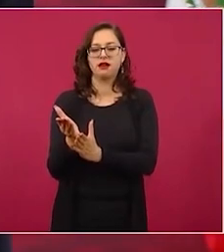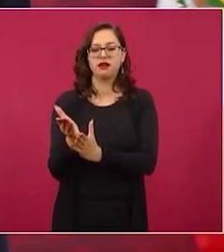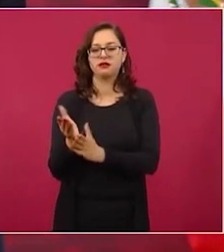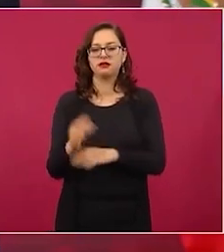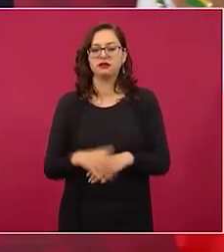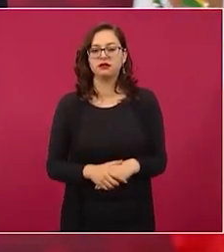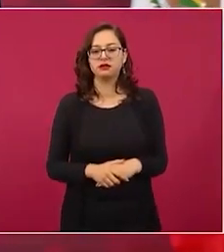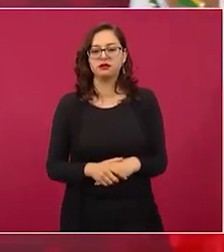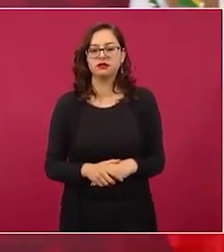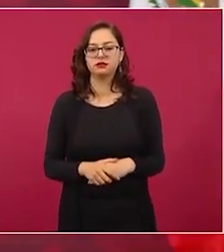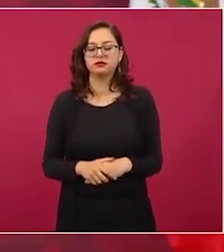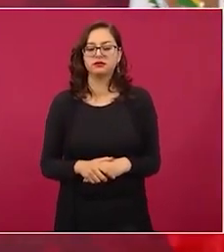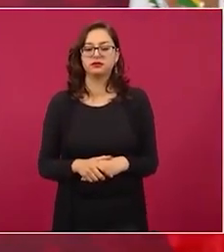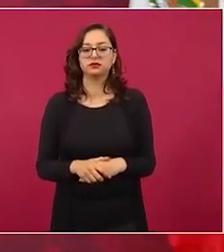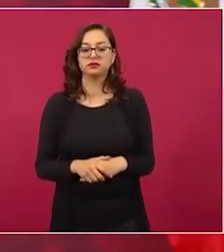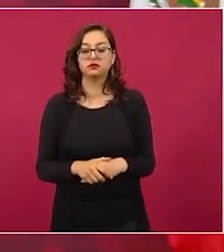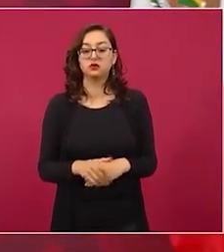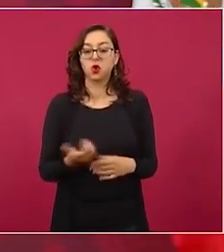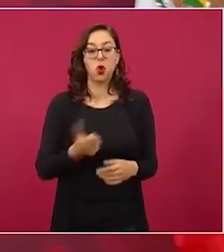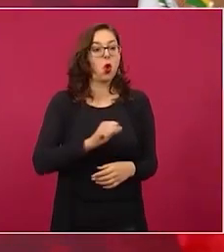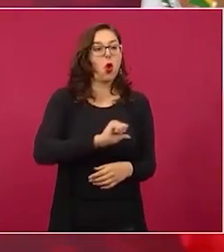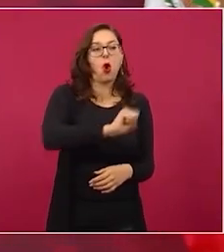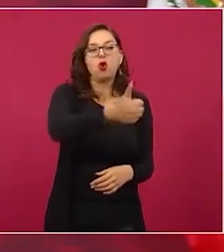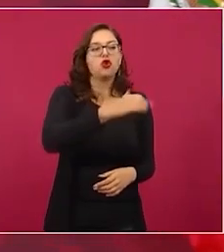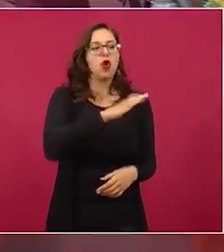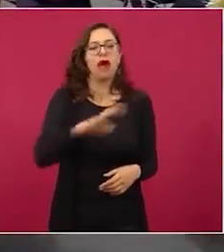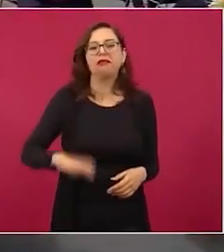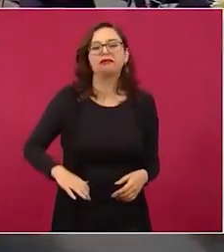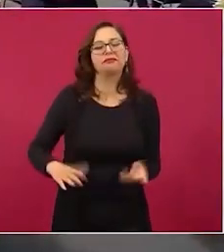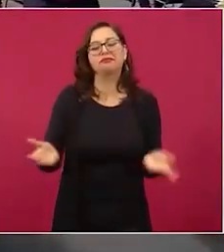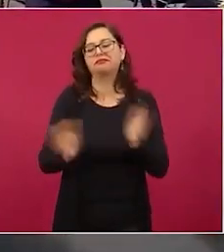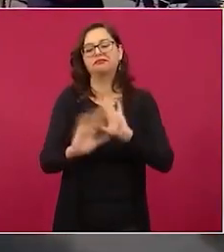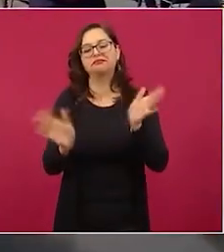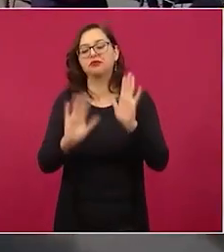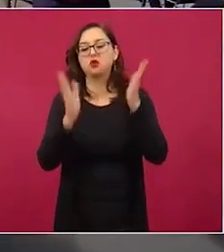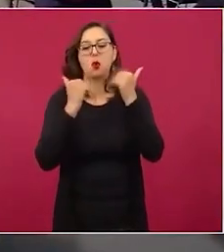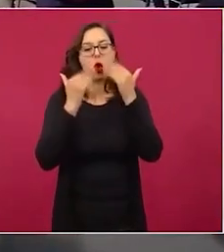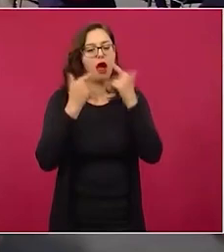No habría ningún otro mejor que él.